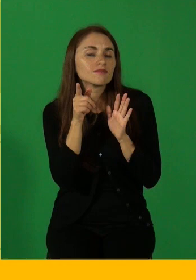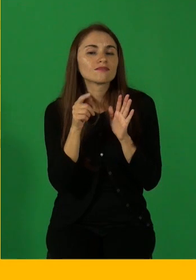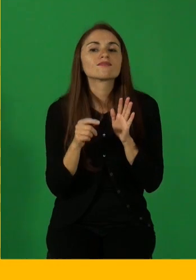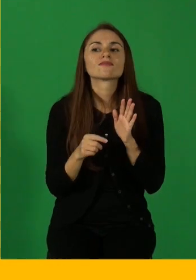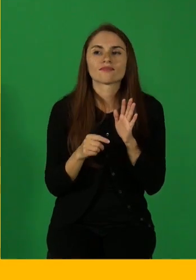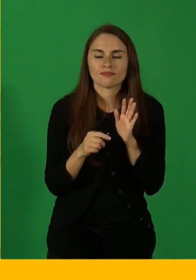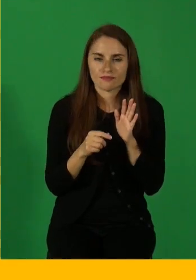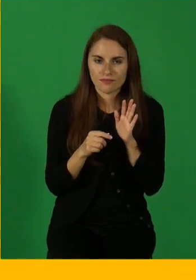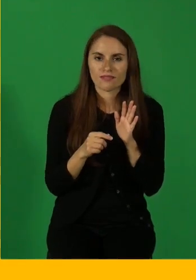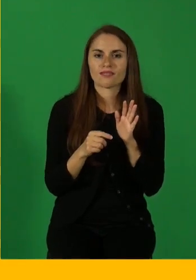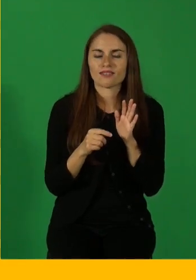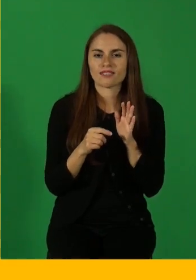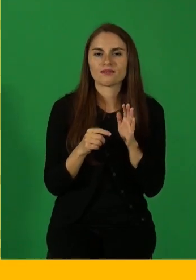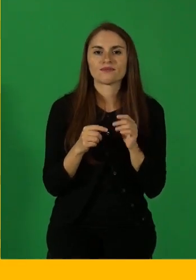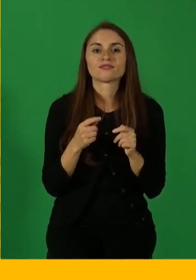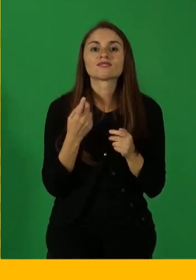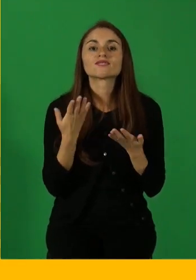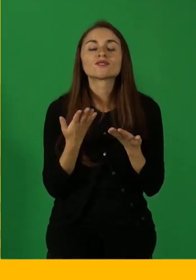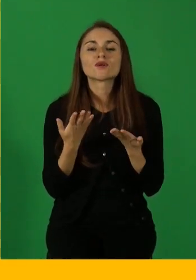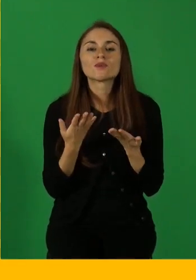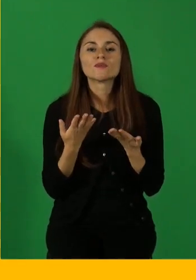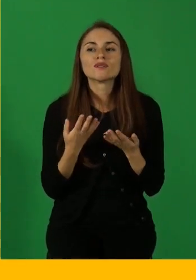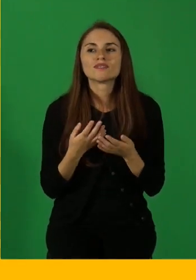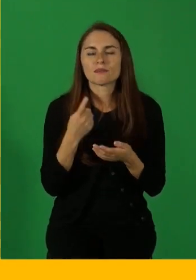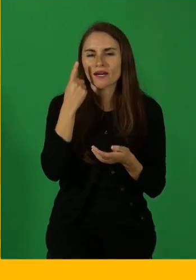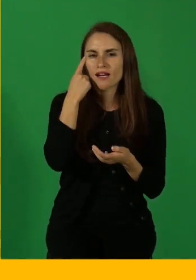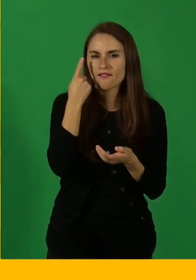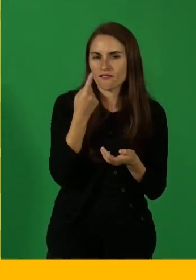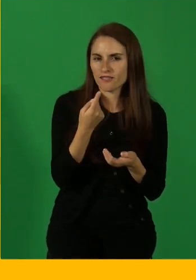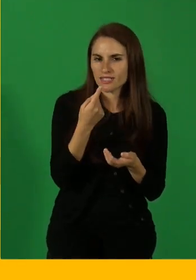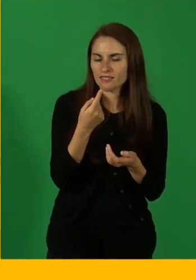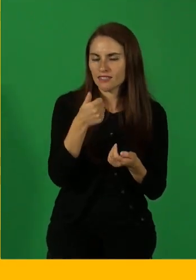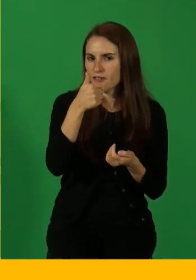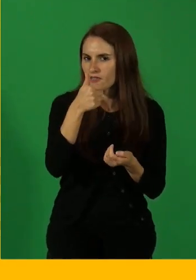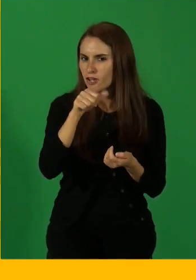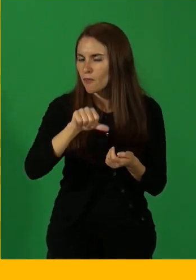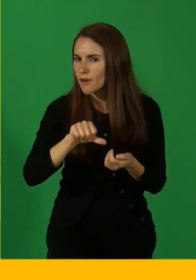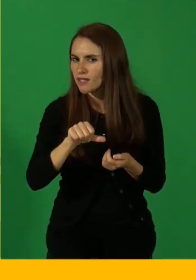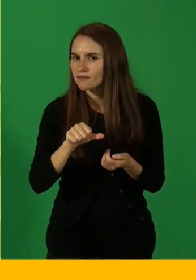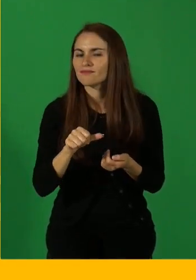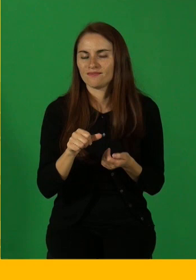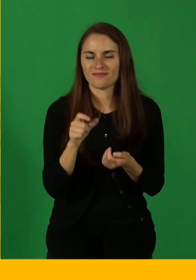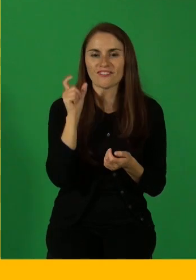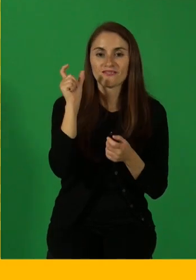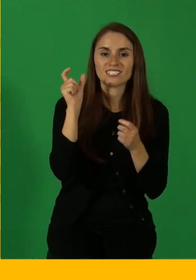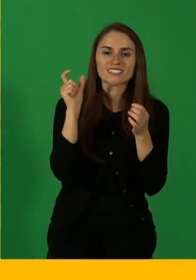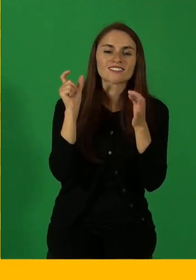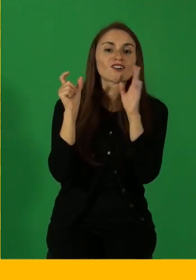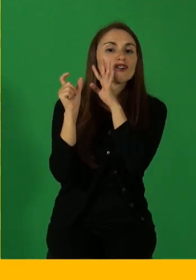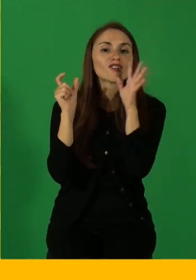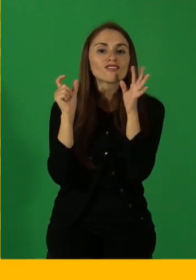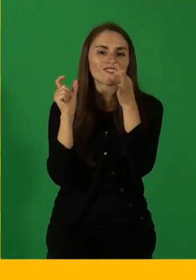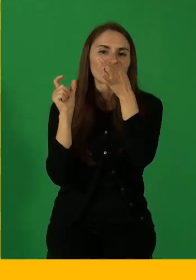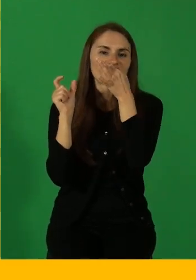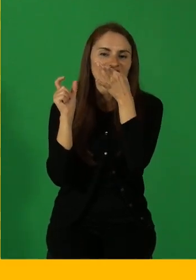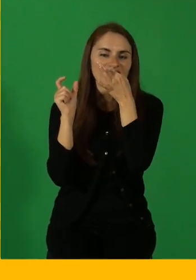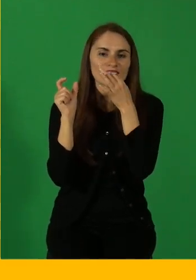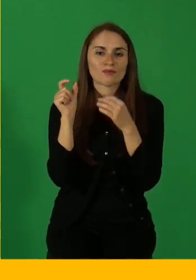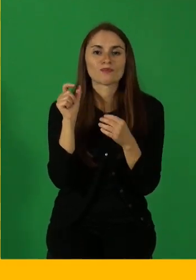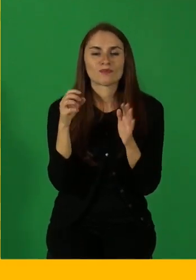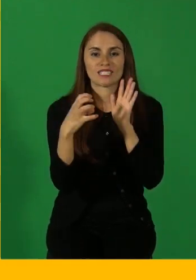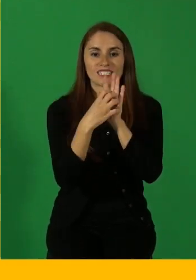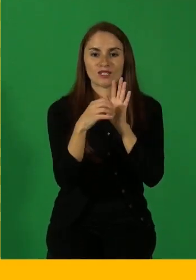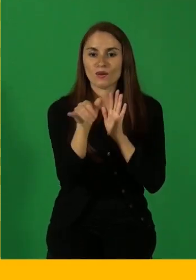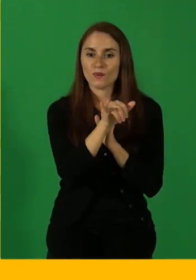ya lista? Veamos entonces si estás en lo correcto, la ficha verde. Muy bien, porque son signos iguales